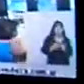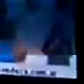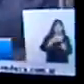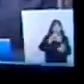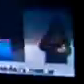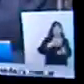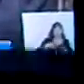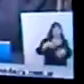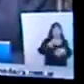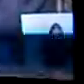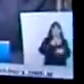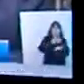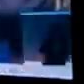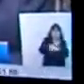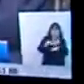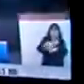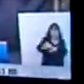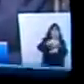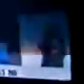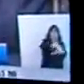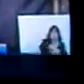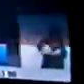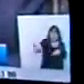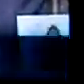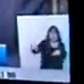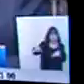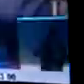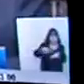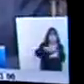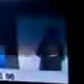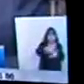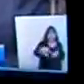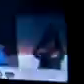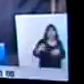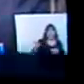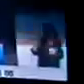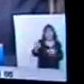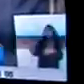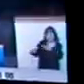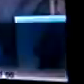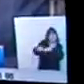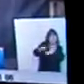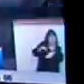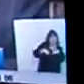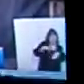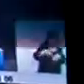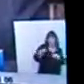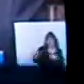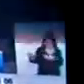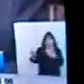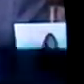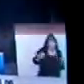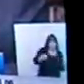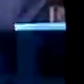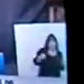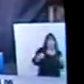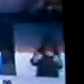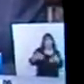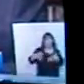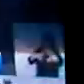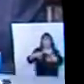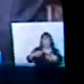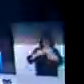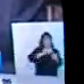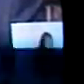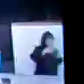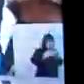mejoras en el riego tecnificado, la gestión integrada del recurso hídrico compatibilizando su uso, la adecuación de la infraestructura